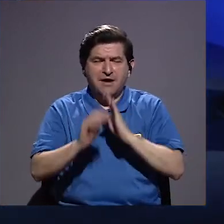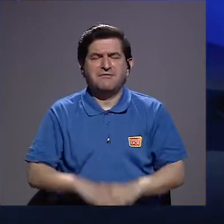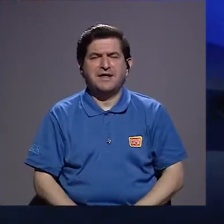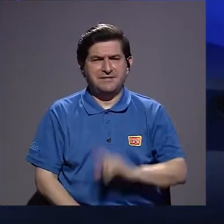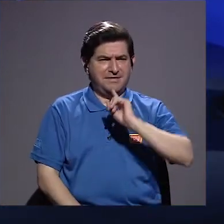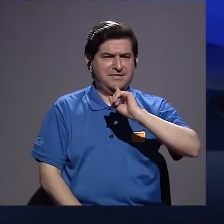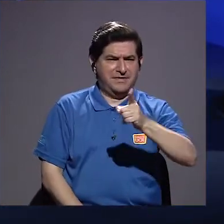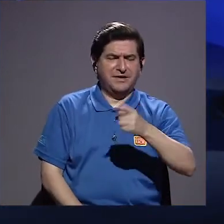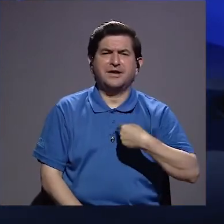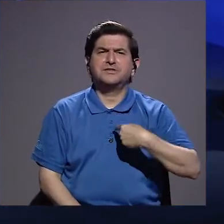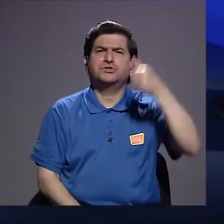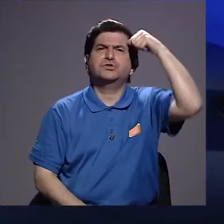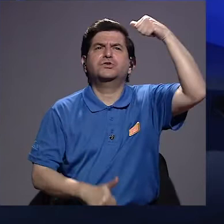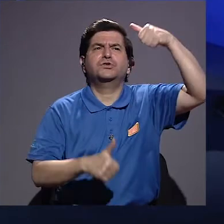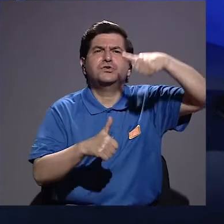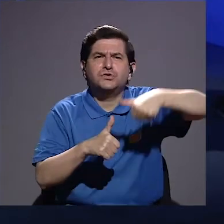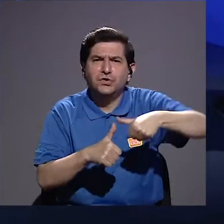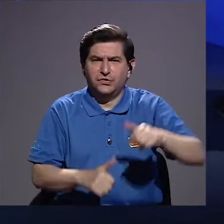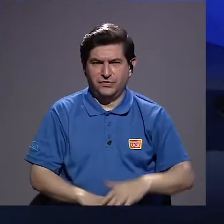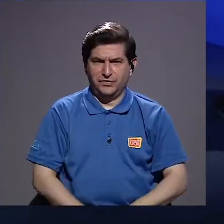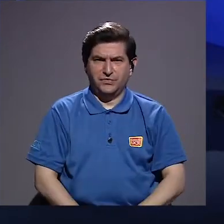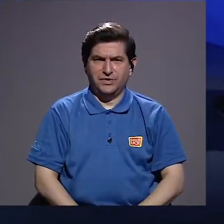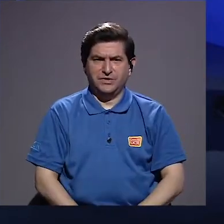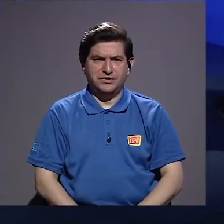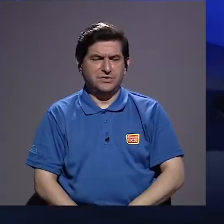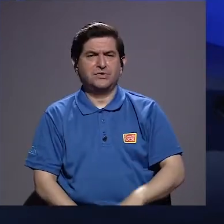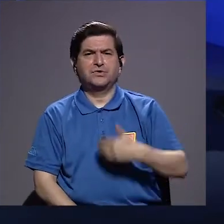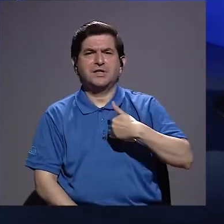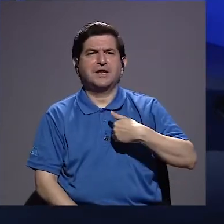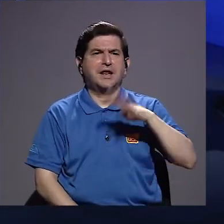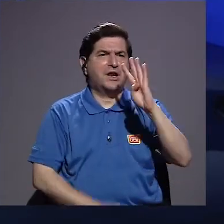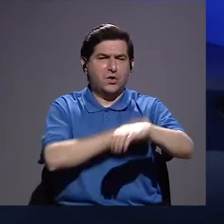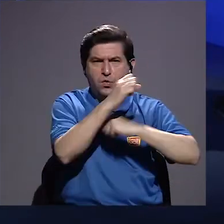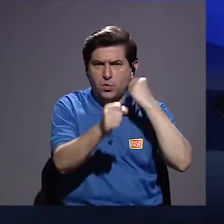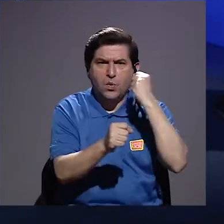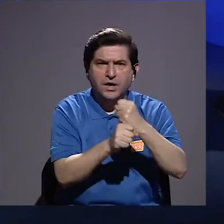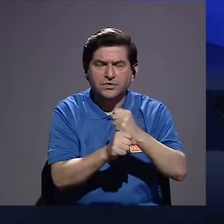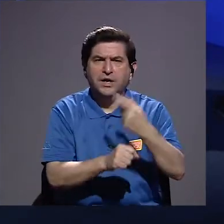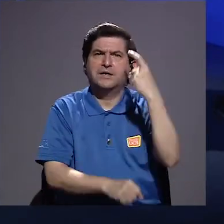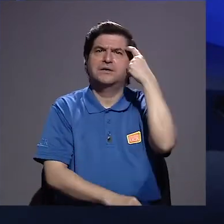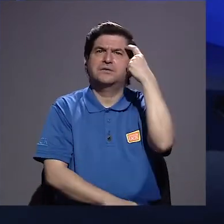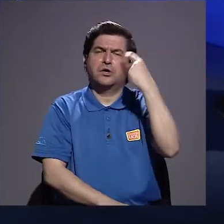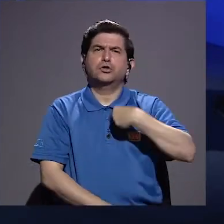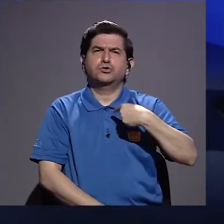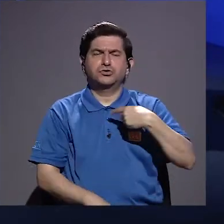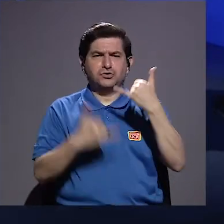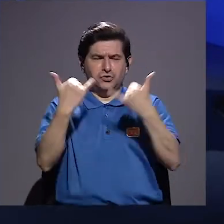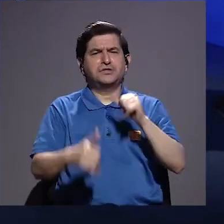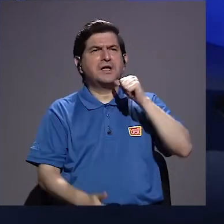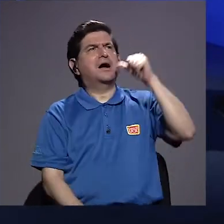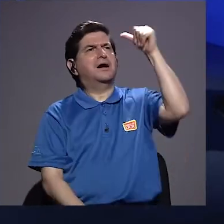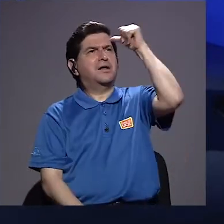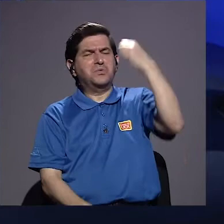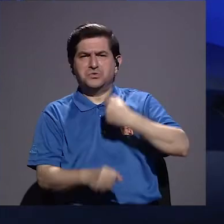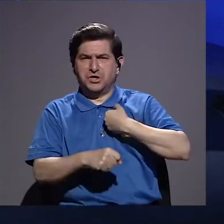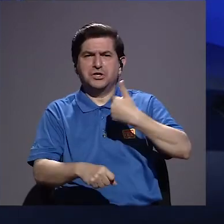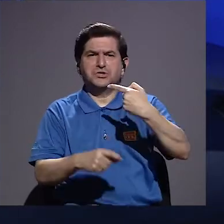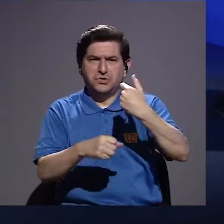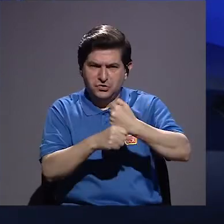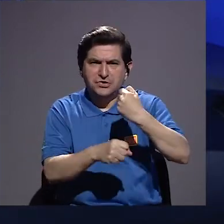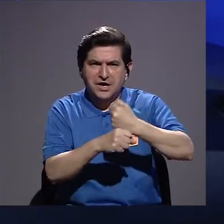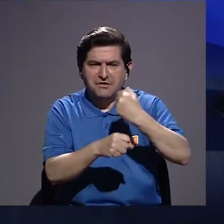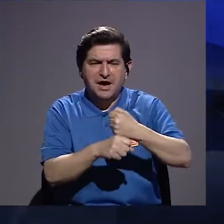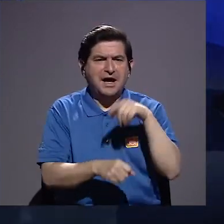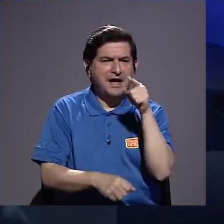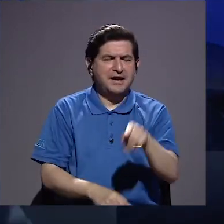y me acuerdo desde que tenía 4 años o algo así, yo pensaba, cuando yo sea grande voy a trabajar en la declaración, porque no